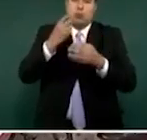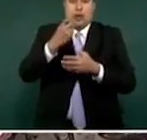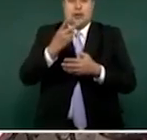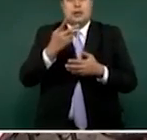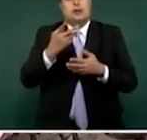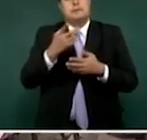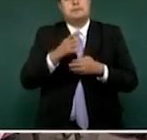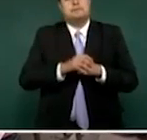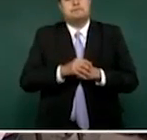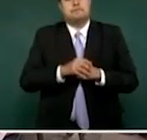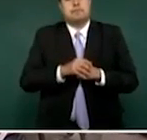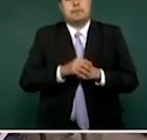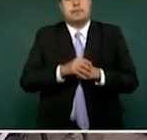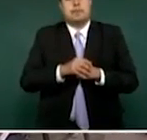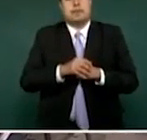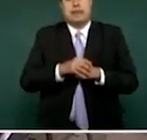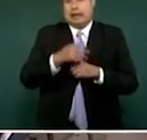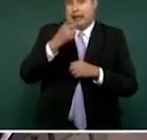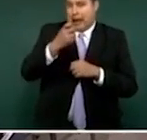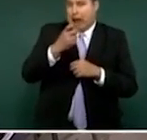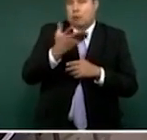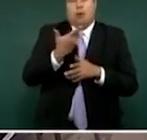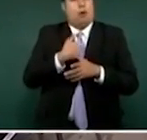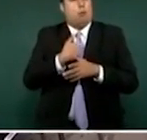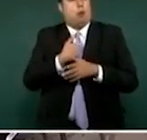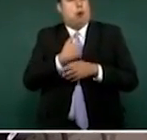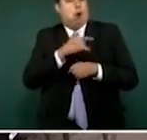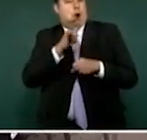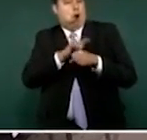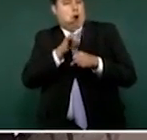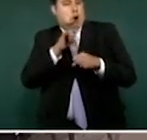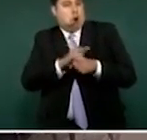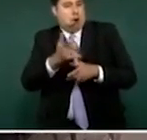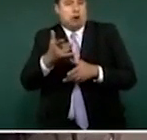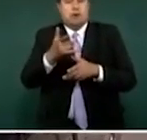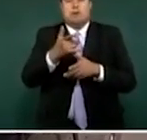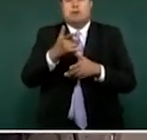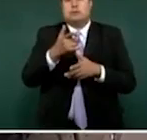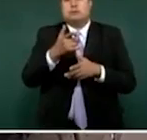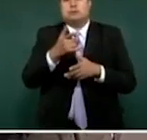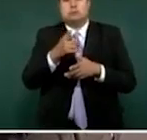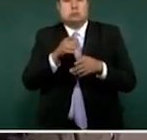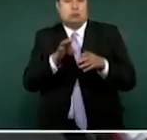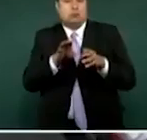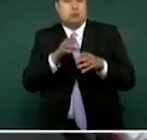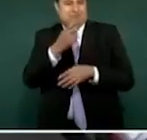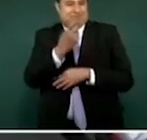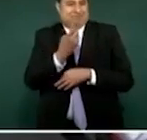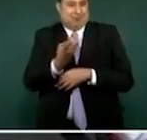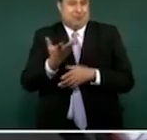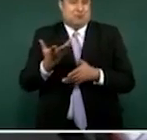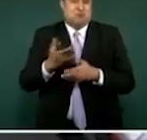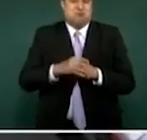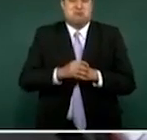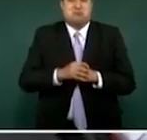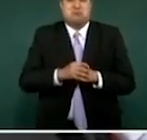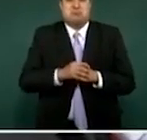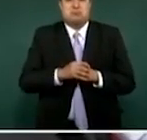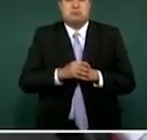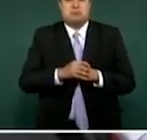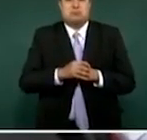El asunto está en que en esta simulación y en este, bueno, en esta situación en